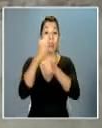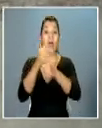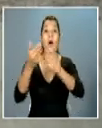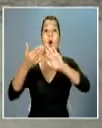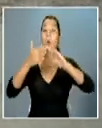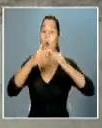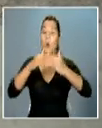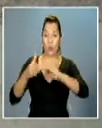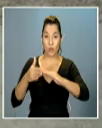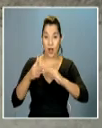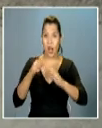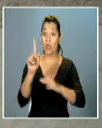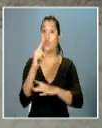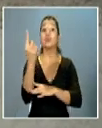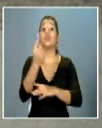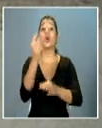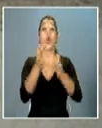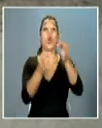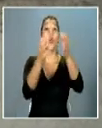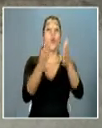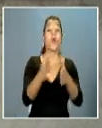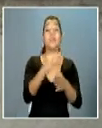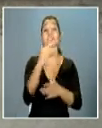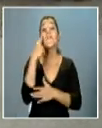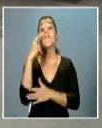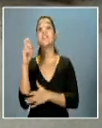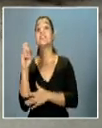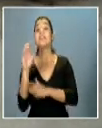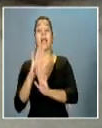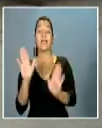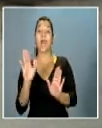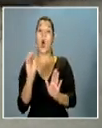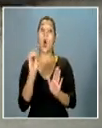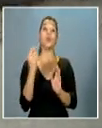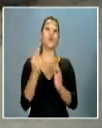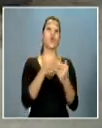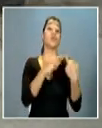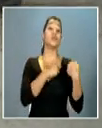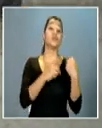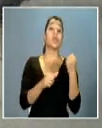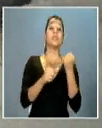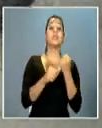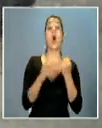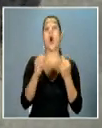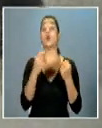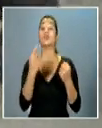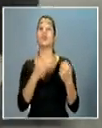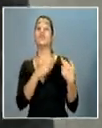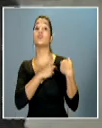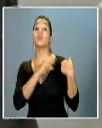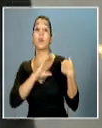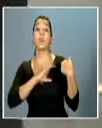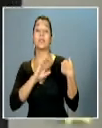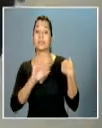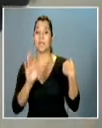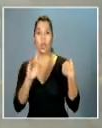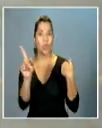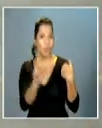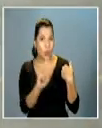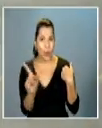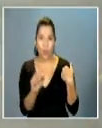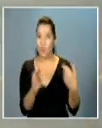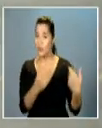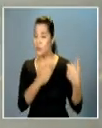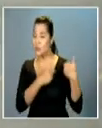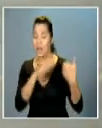no solamente de los jueces, ni de los fiscales, ni de los auxiliares, ni de la policía. Tiene que ser a nivel país, en donde todo